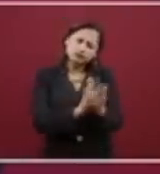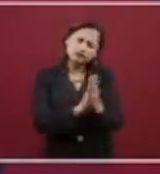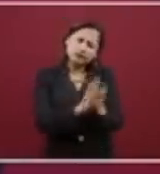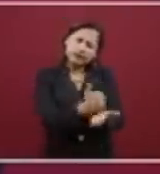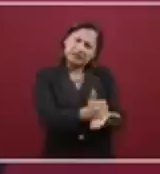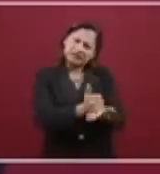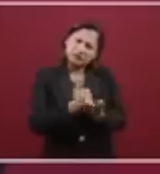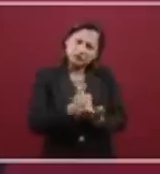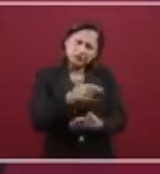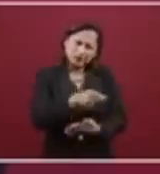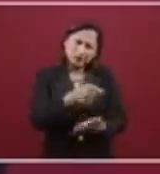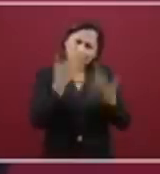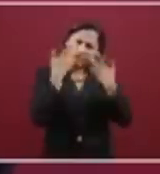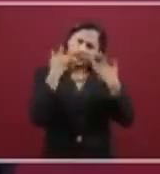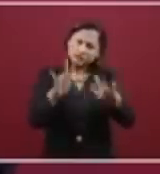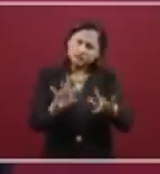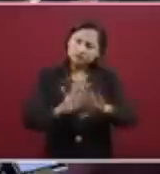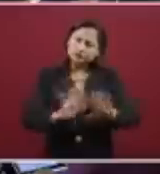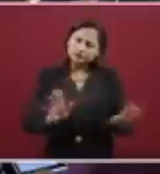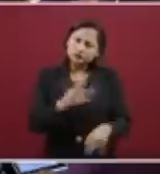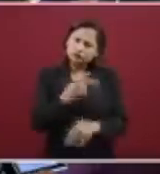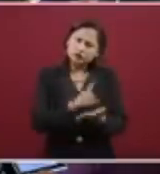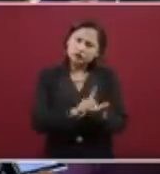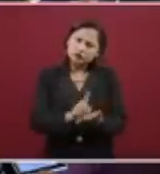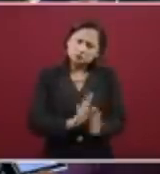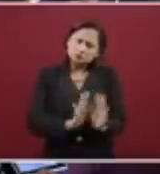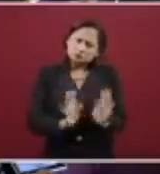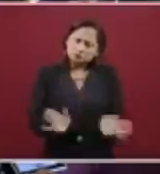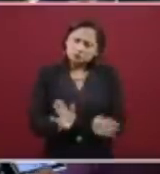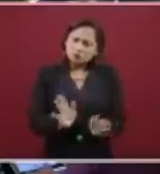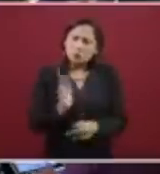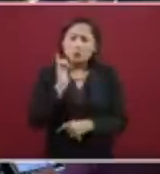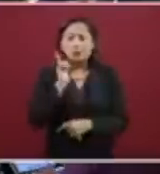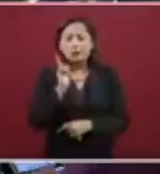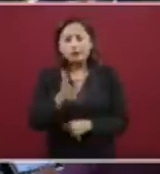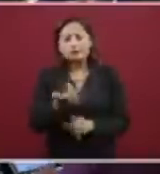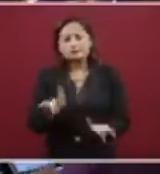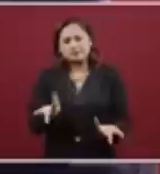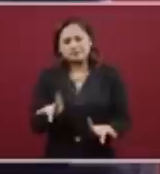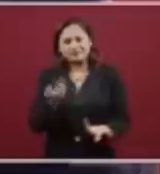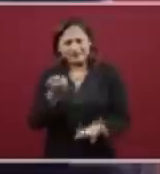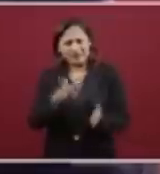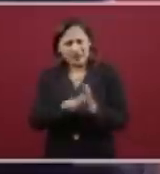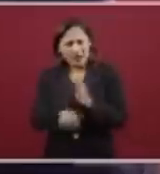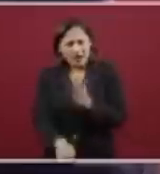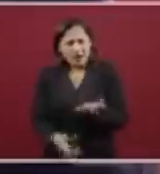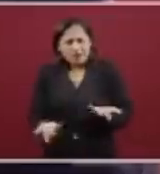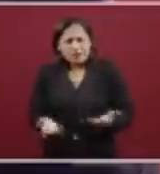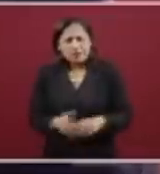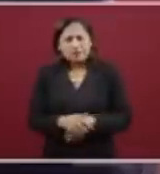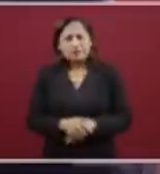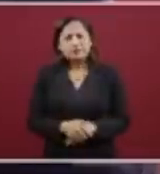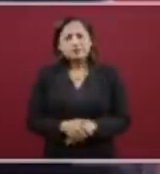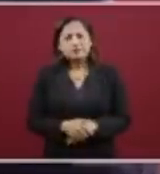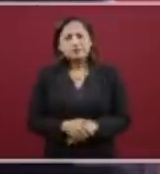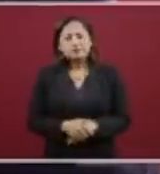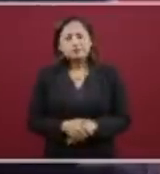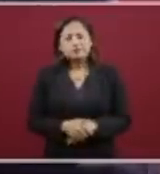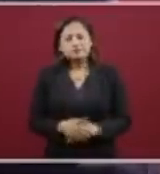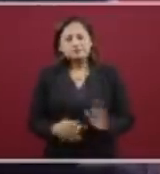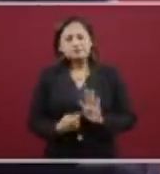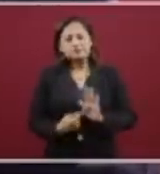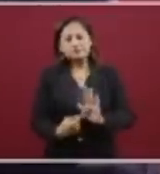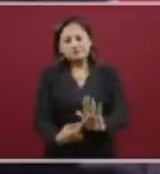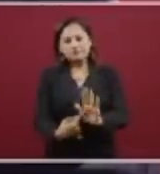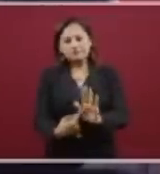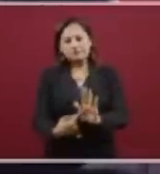eso para y dar un ejemplo de que no va a haber